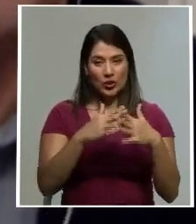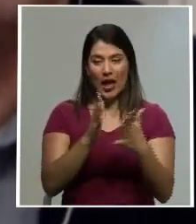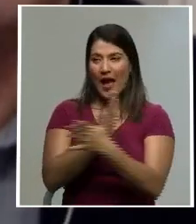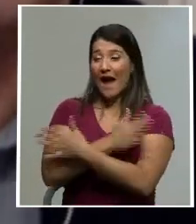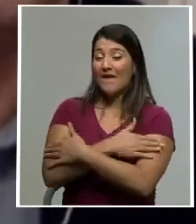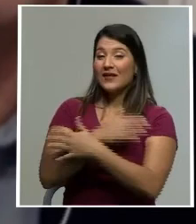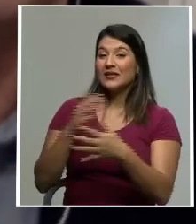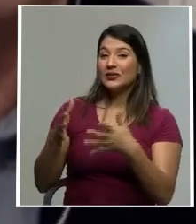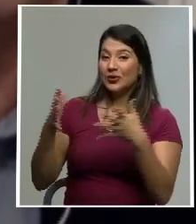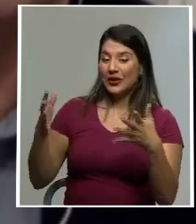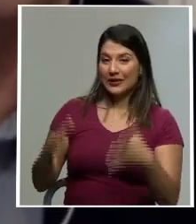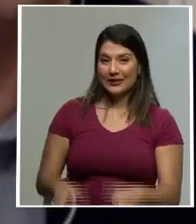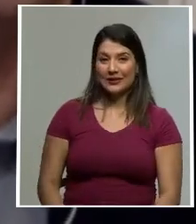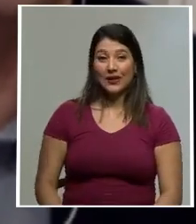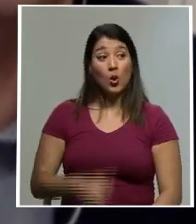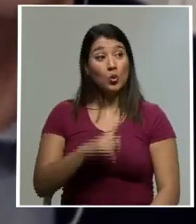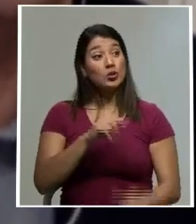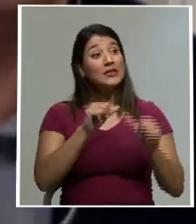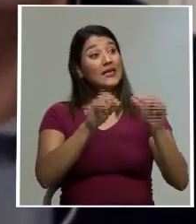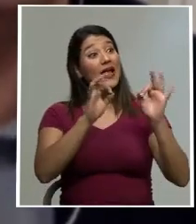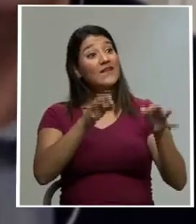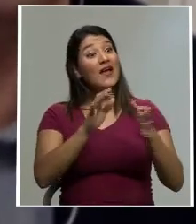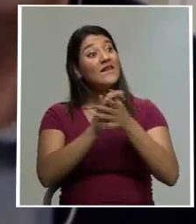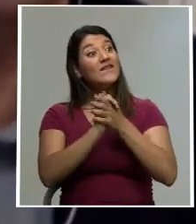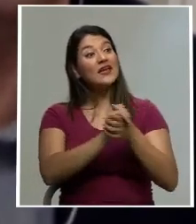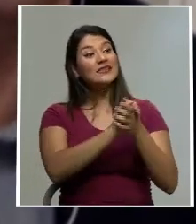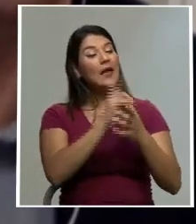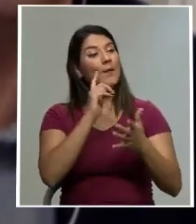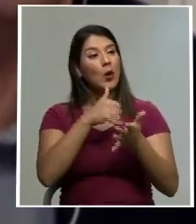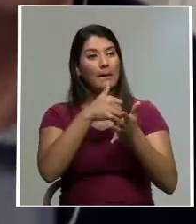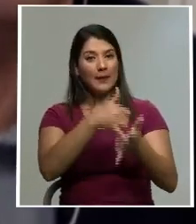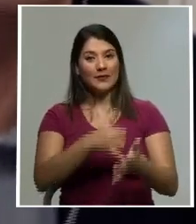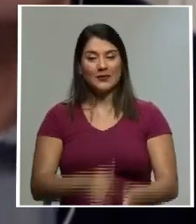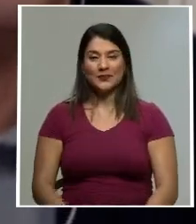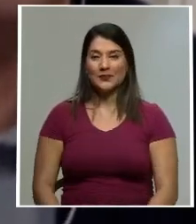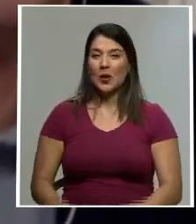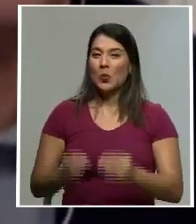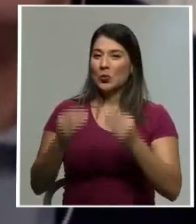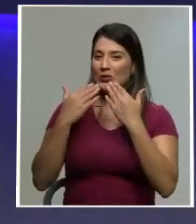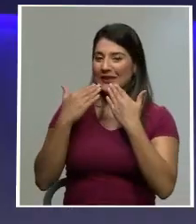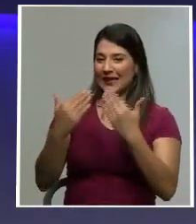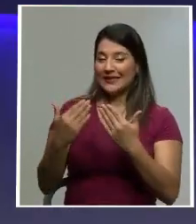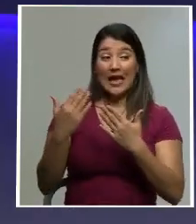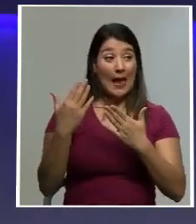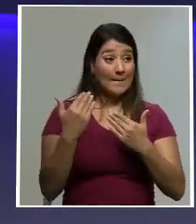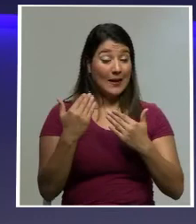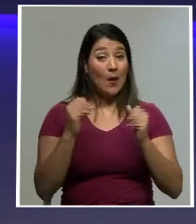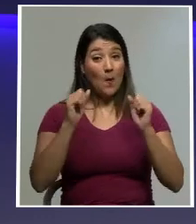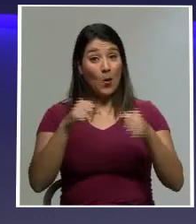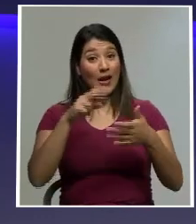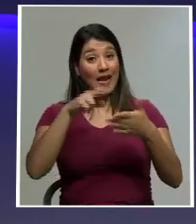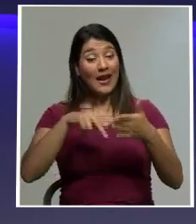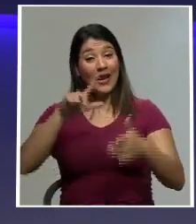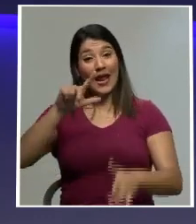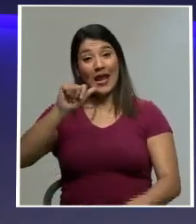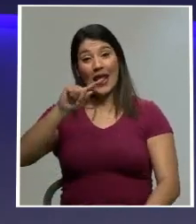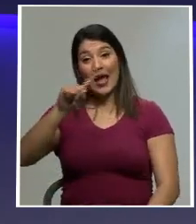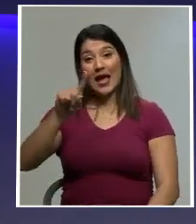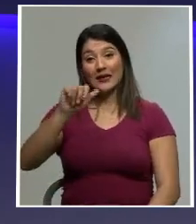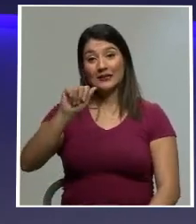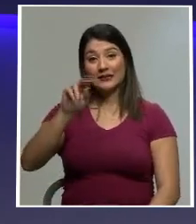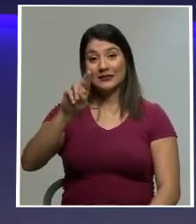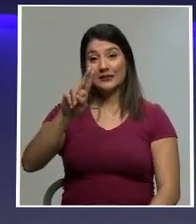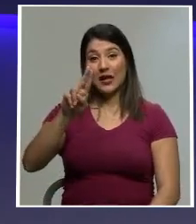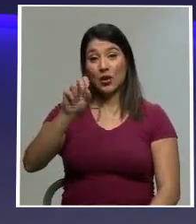grande. Y que sigas bien y felicidades por ese premio. Muchísimas gracias. Esperamos poder leer Lazarus pronto en Costa